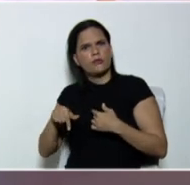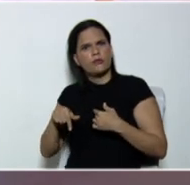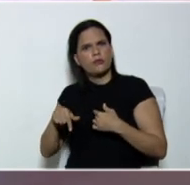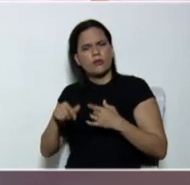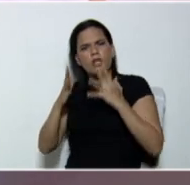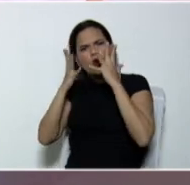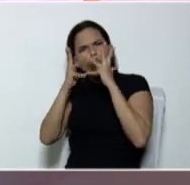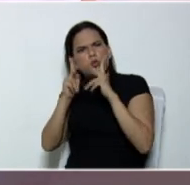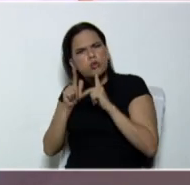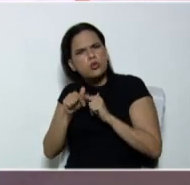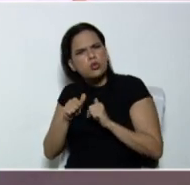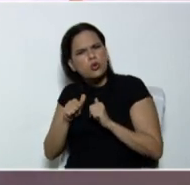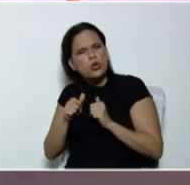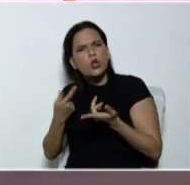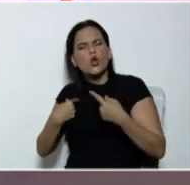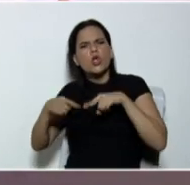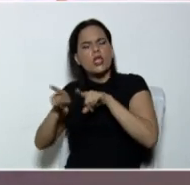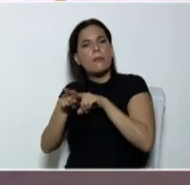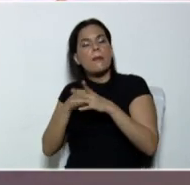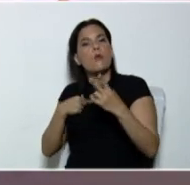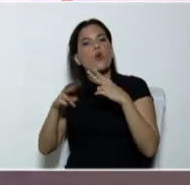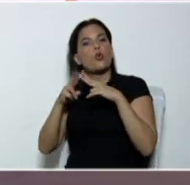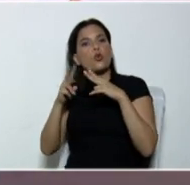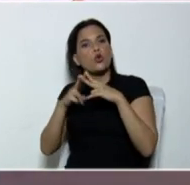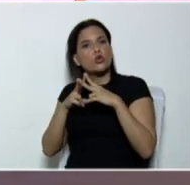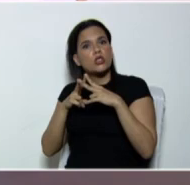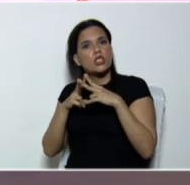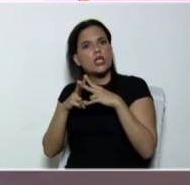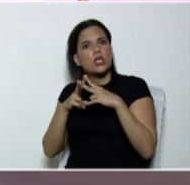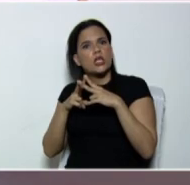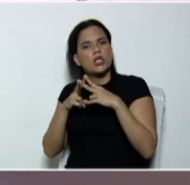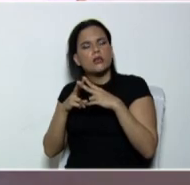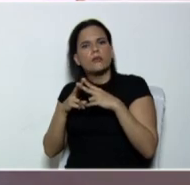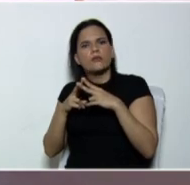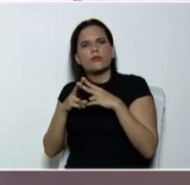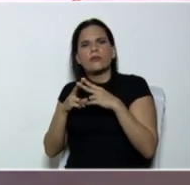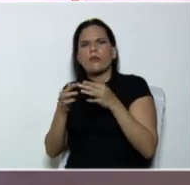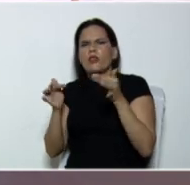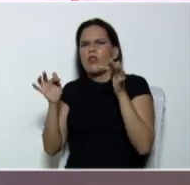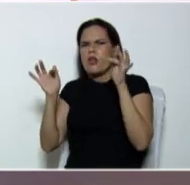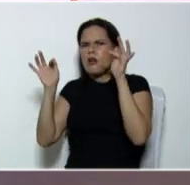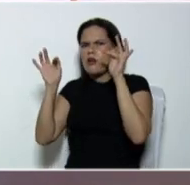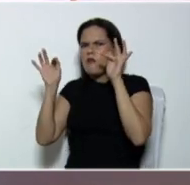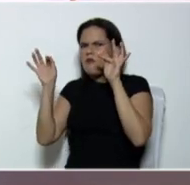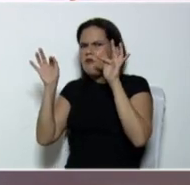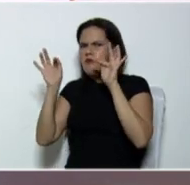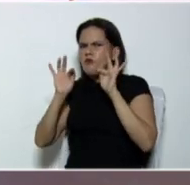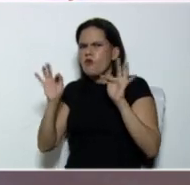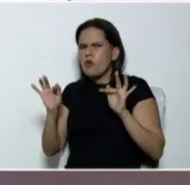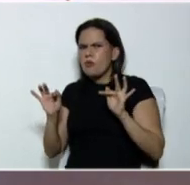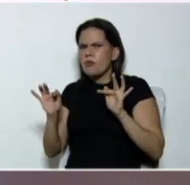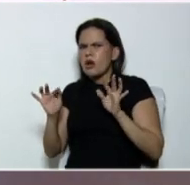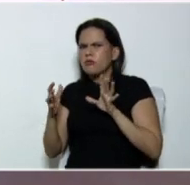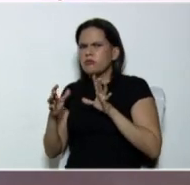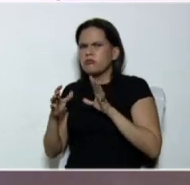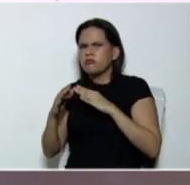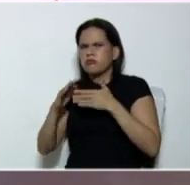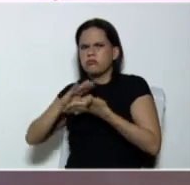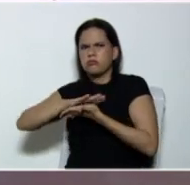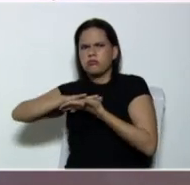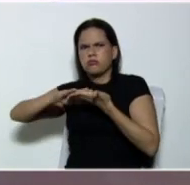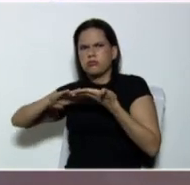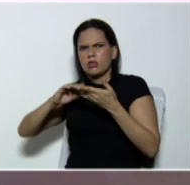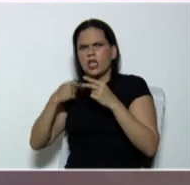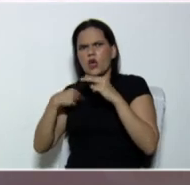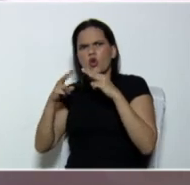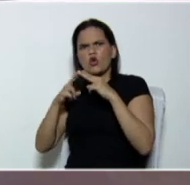el conteo. Y hoy también vamos a conocer unas figuras geométricas que conocemos como polígonos. Y